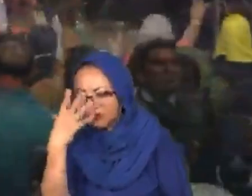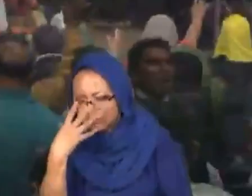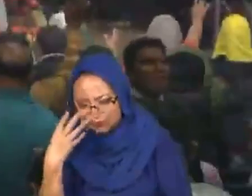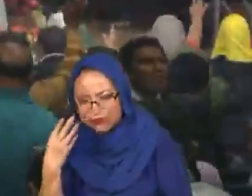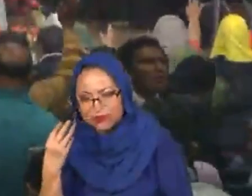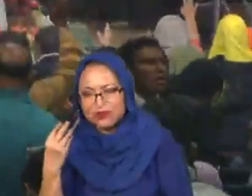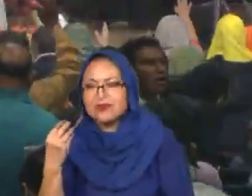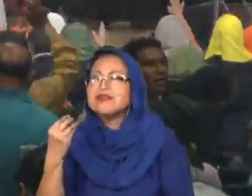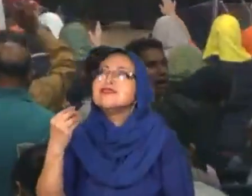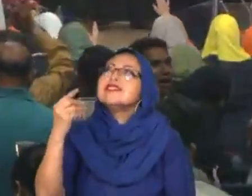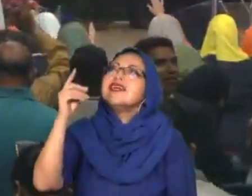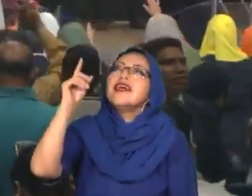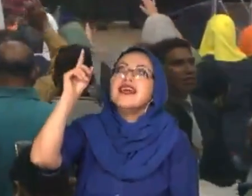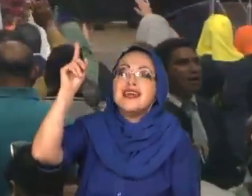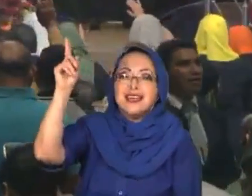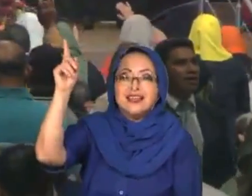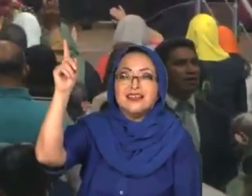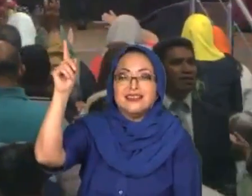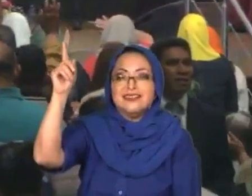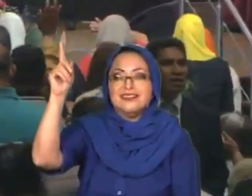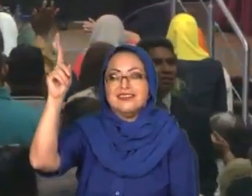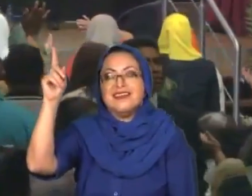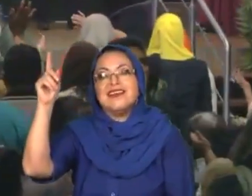Rey glorioso.